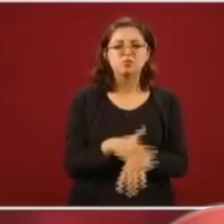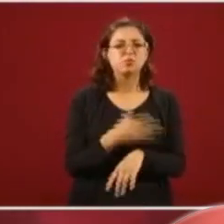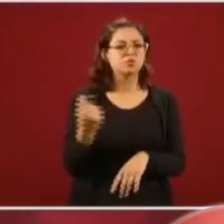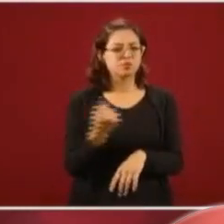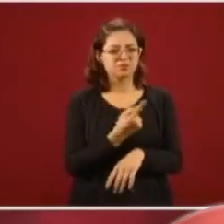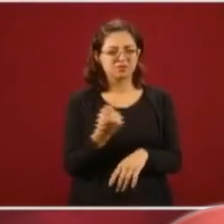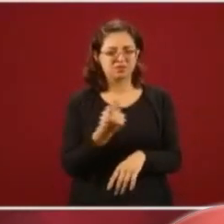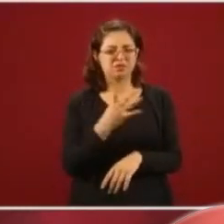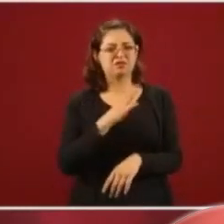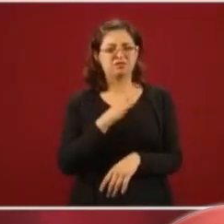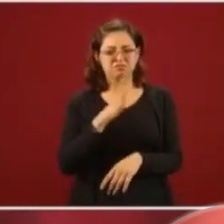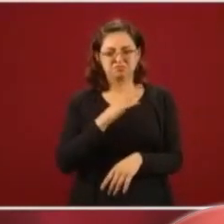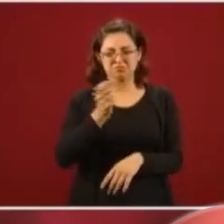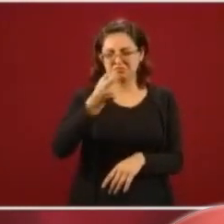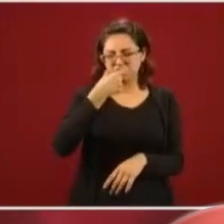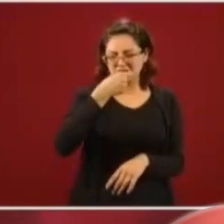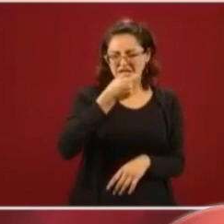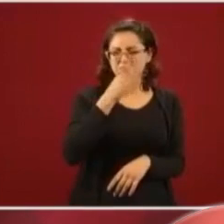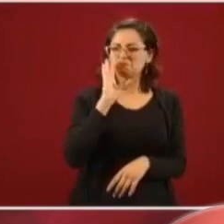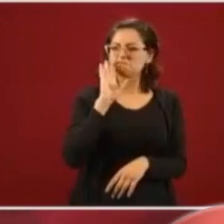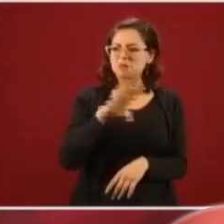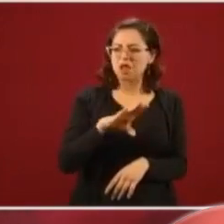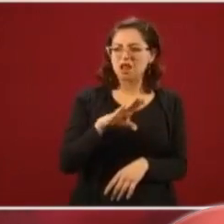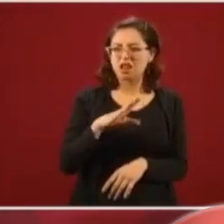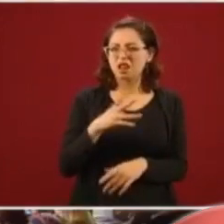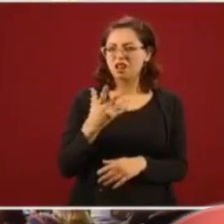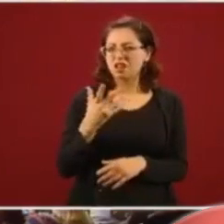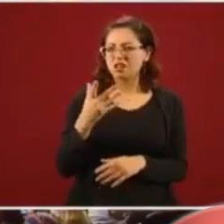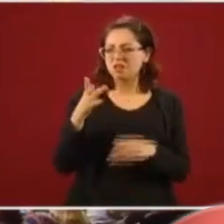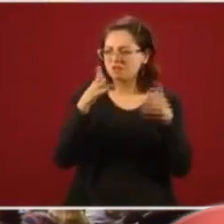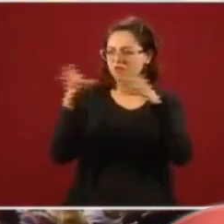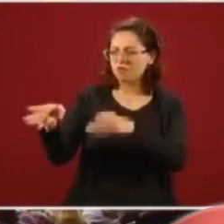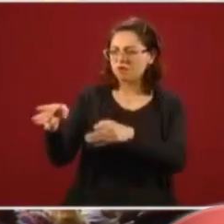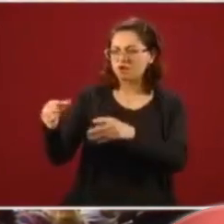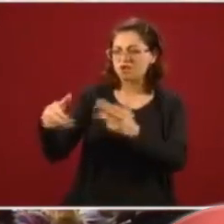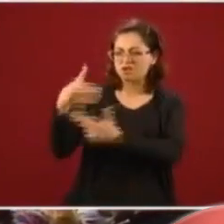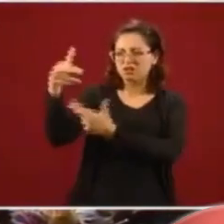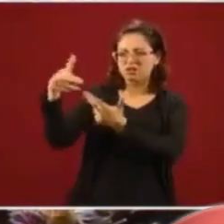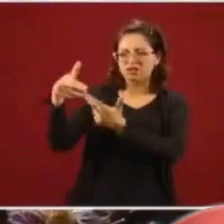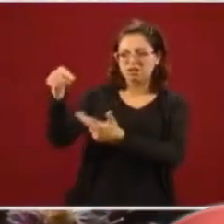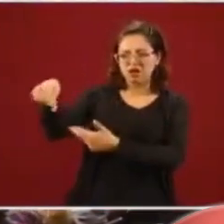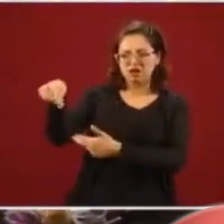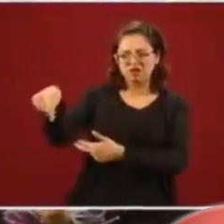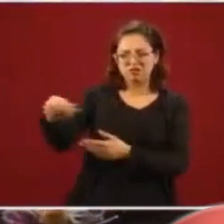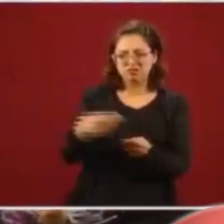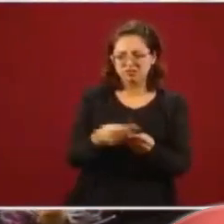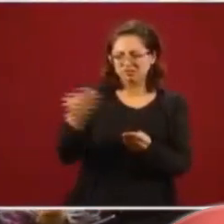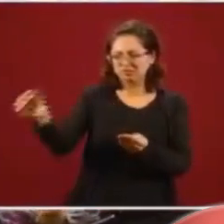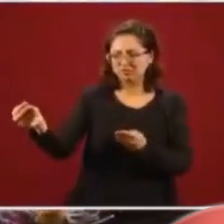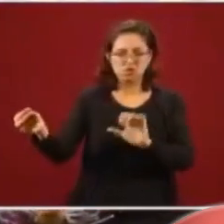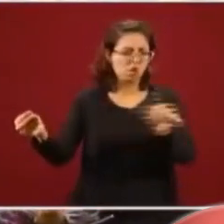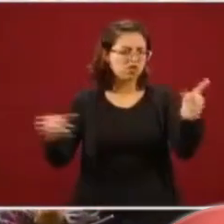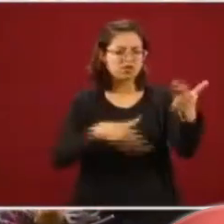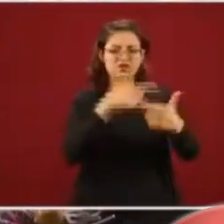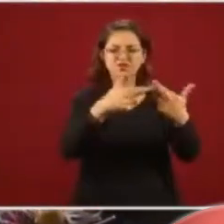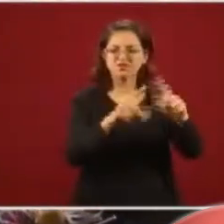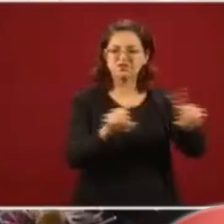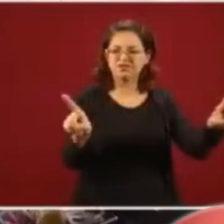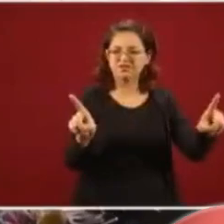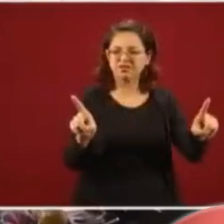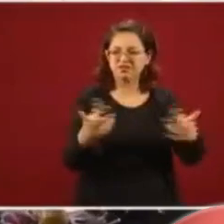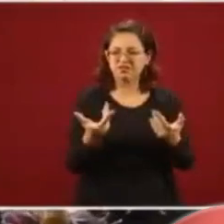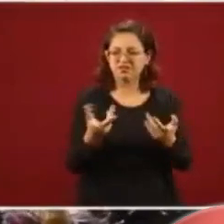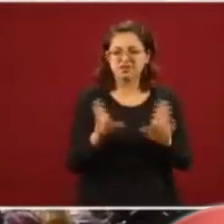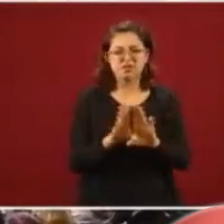no adecuadas en algunas regiones. Entonces, ¿cómo puede ser que exista una guía nacional que